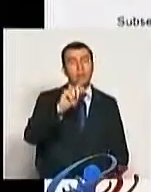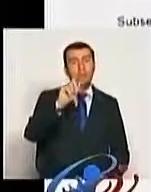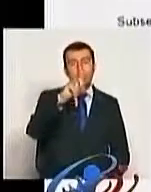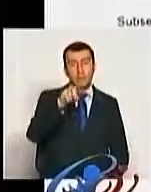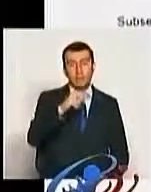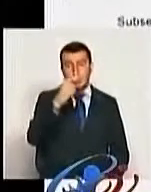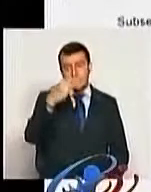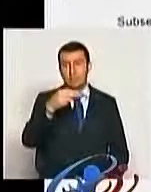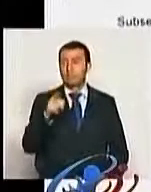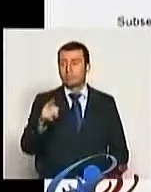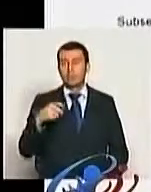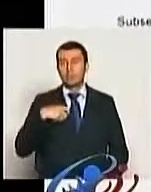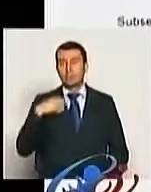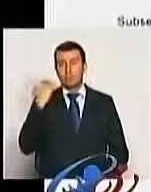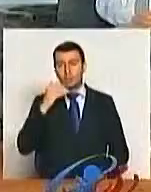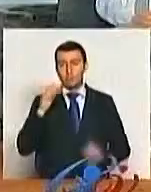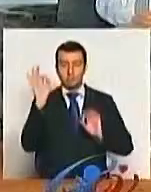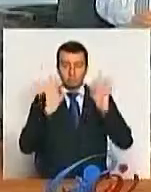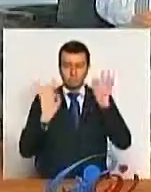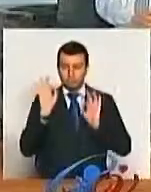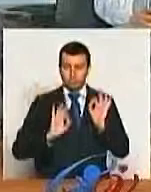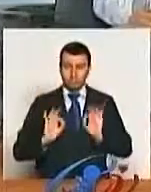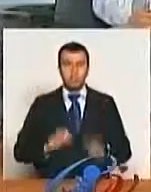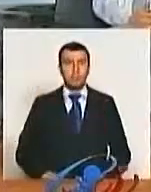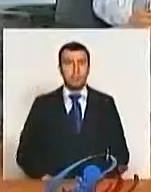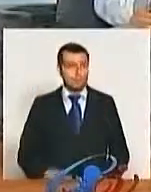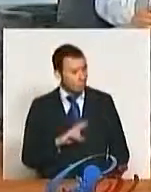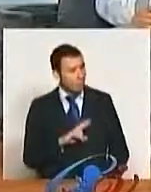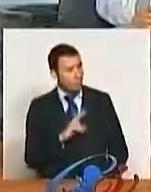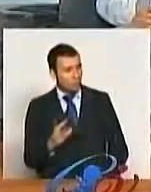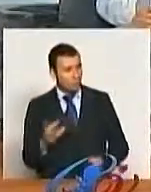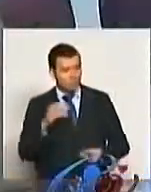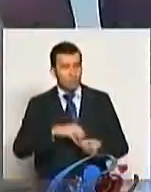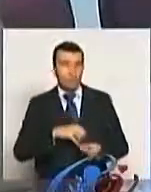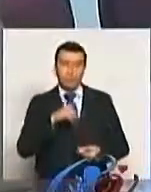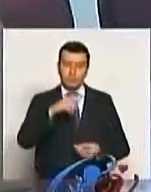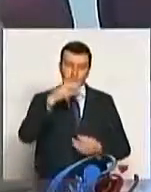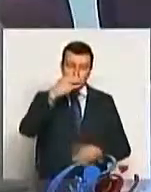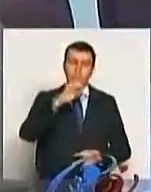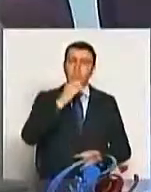Bueno, alcanzamos a sacar otro caso clínico en este momento